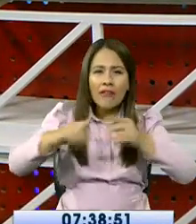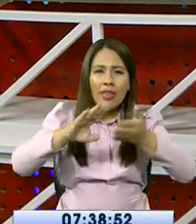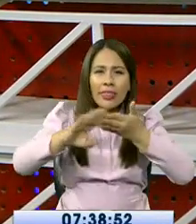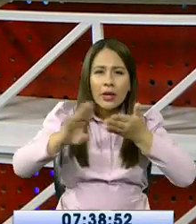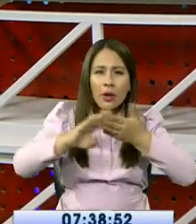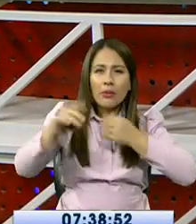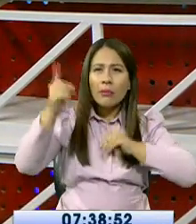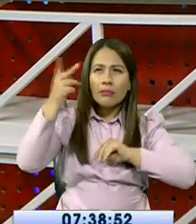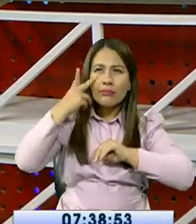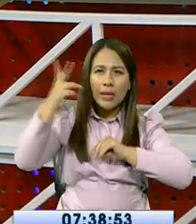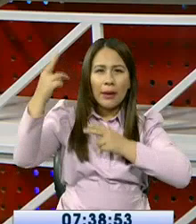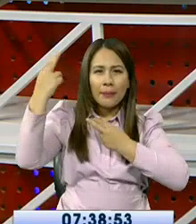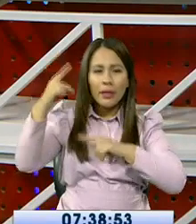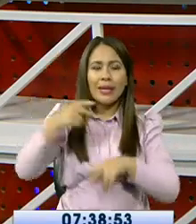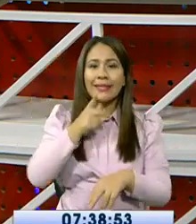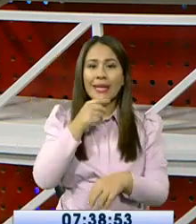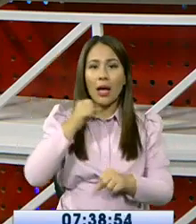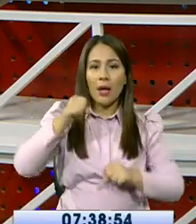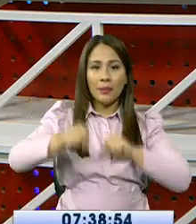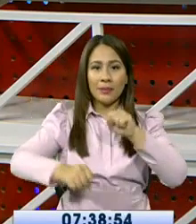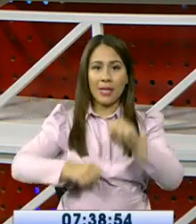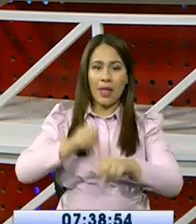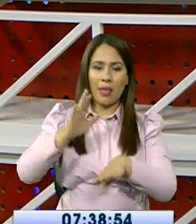iba en contravía.